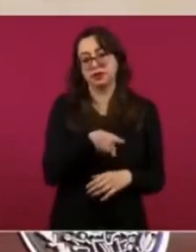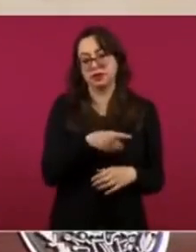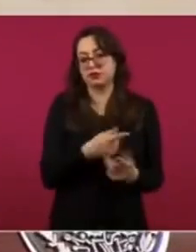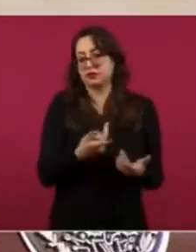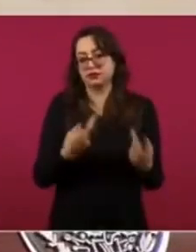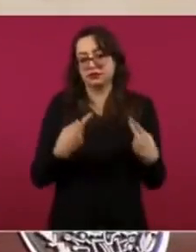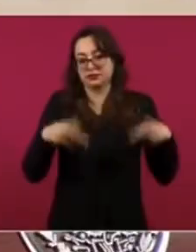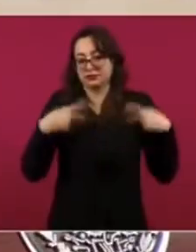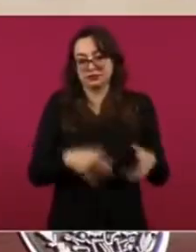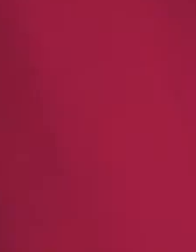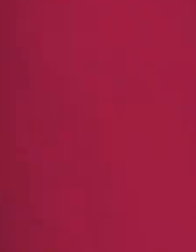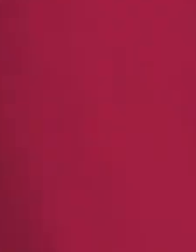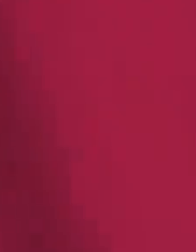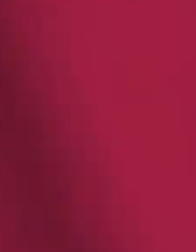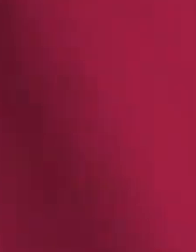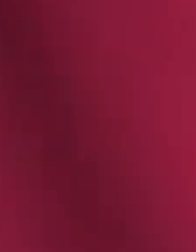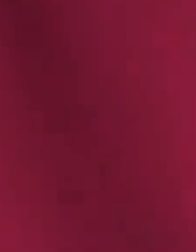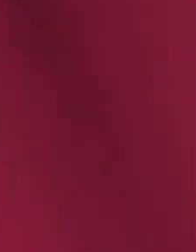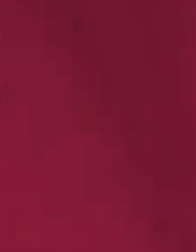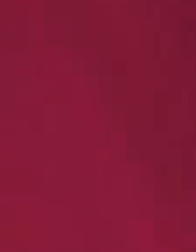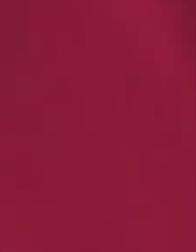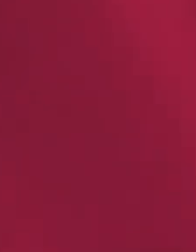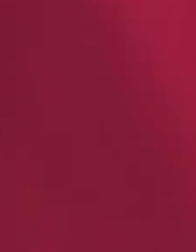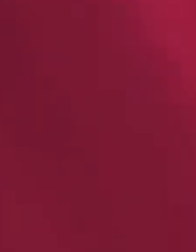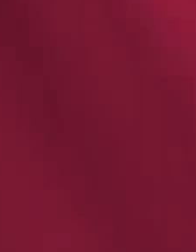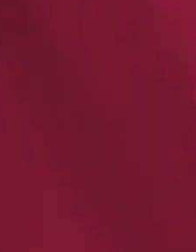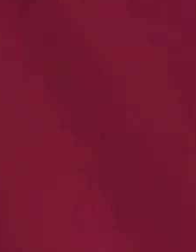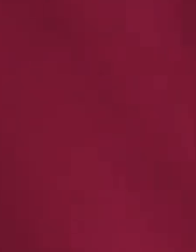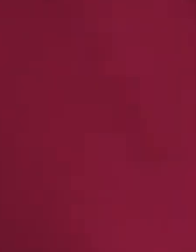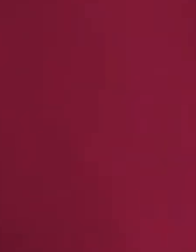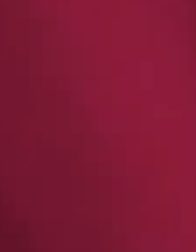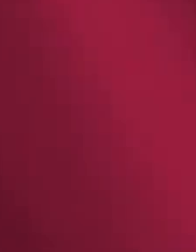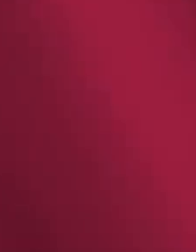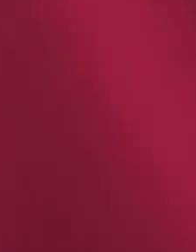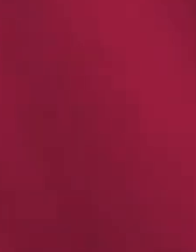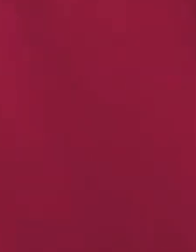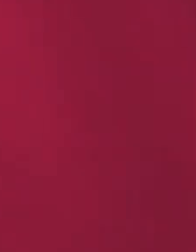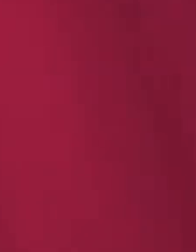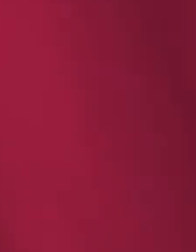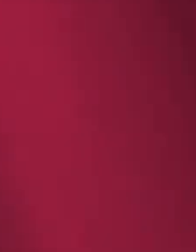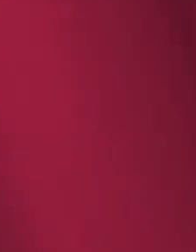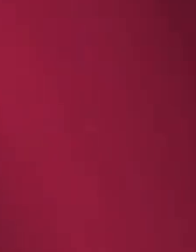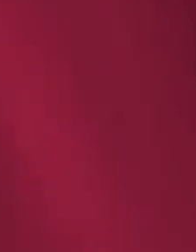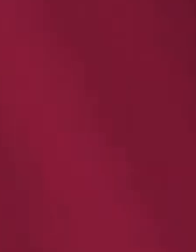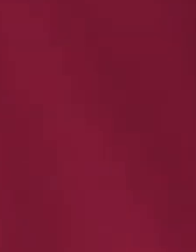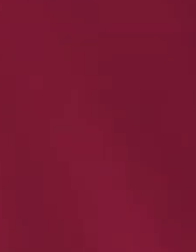empleos y genera bienestar. Gobierno de México.